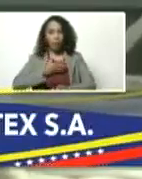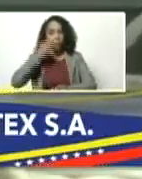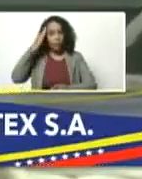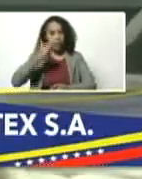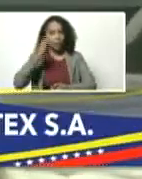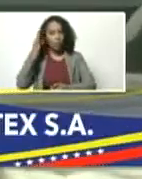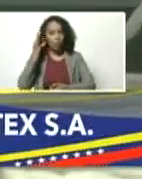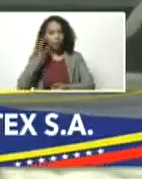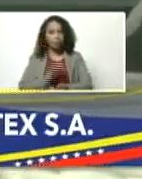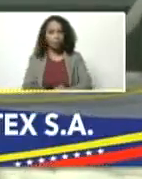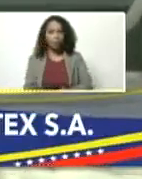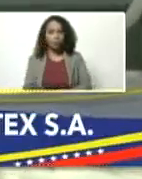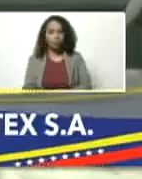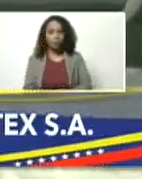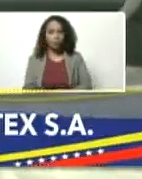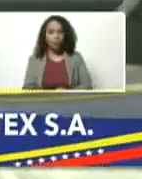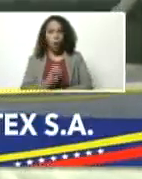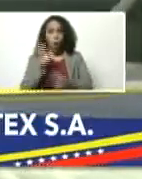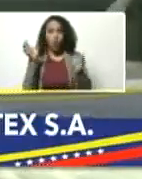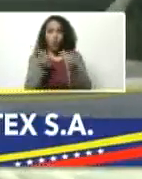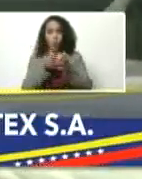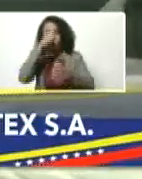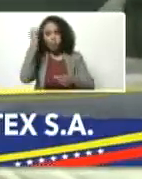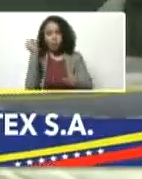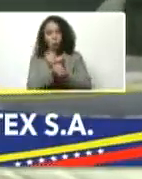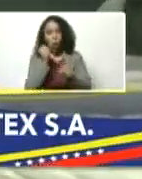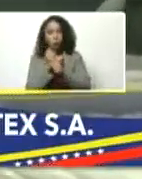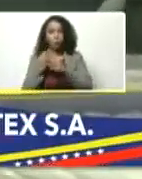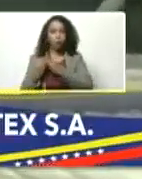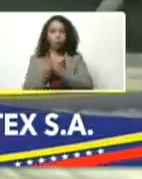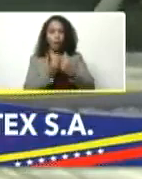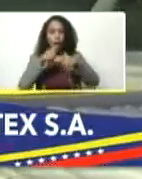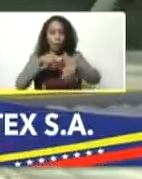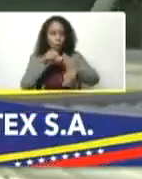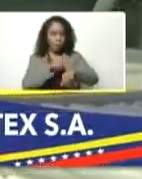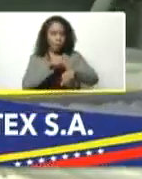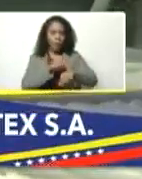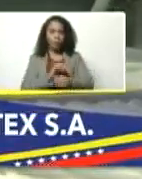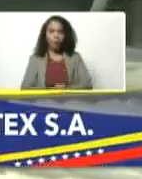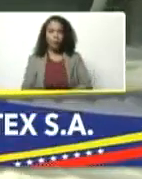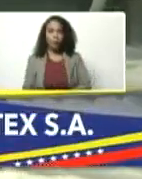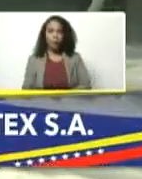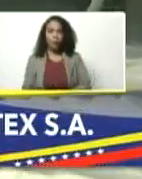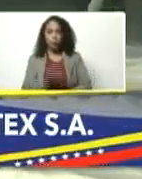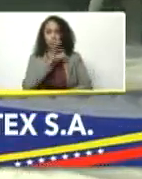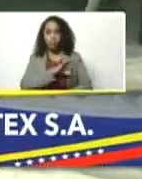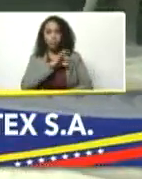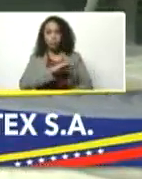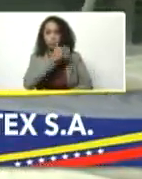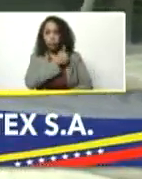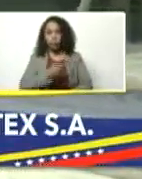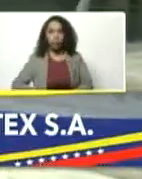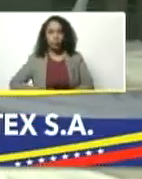Mariño, Giovanna Sánchez, y un grupo de trabajadores que nos acompaña aquí en este momento. Señor presidente,